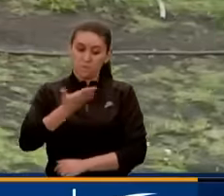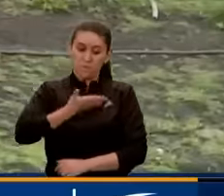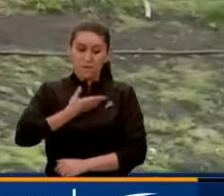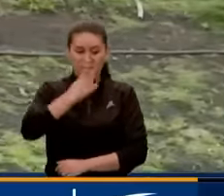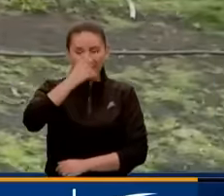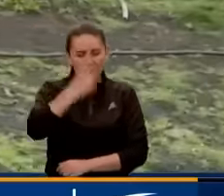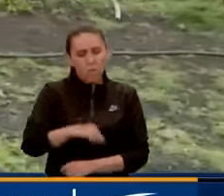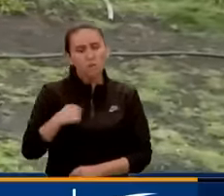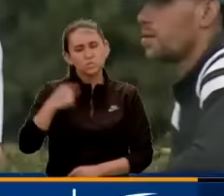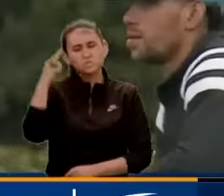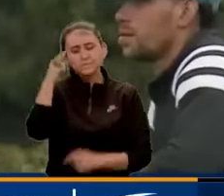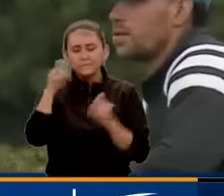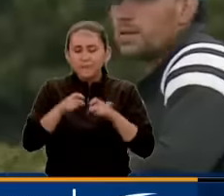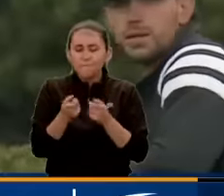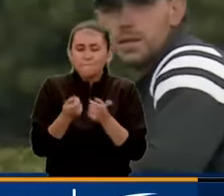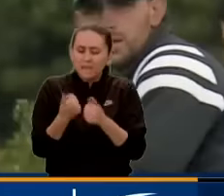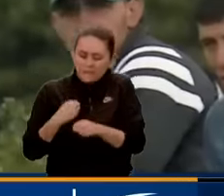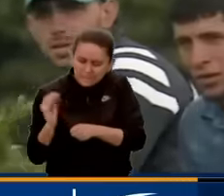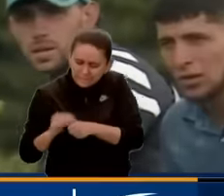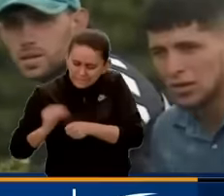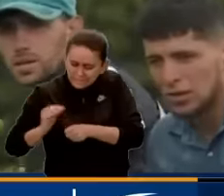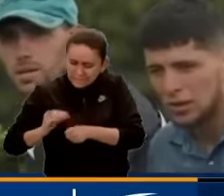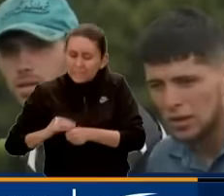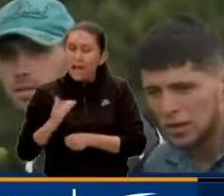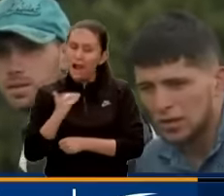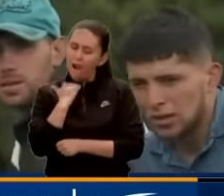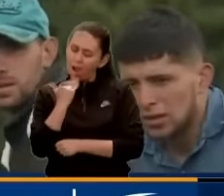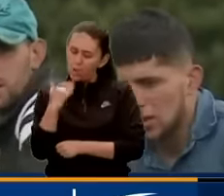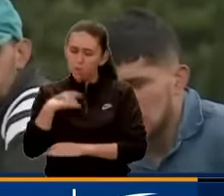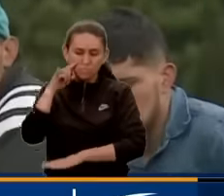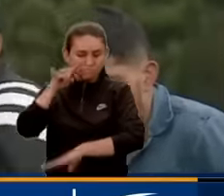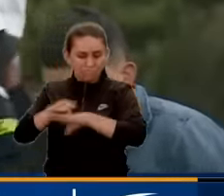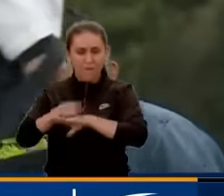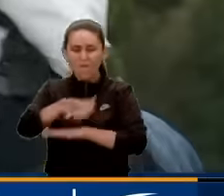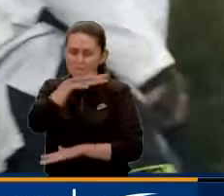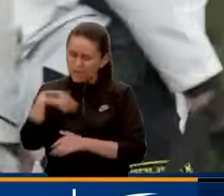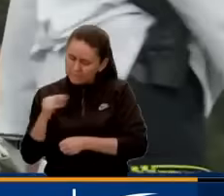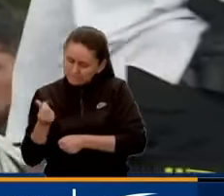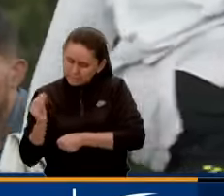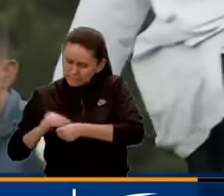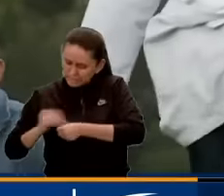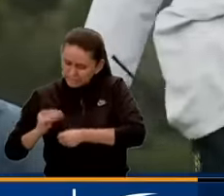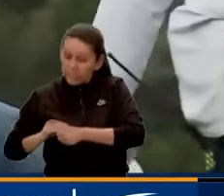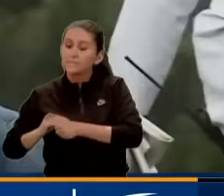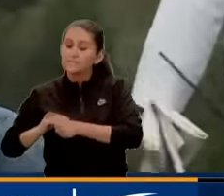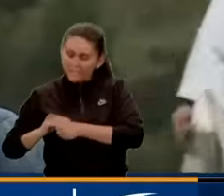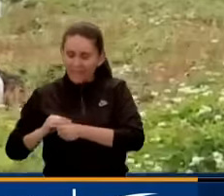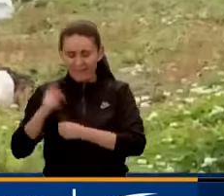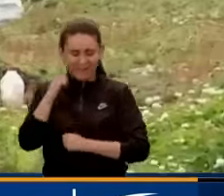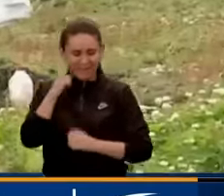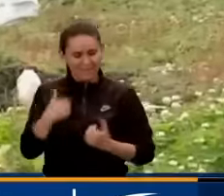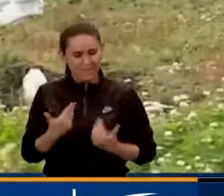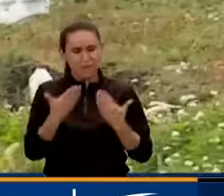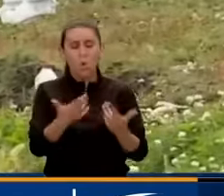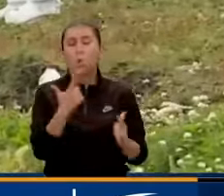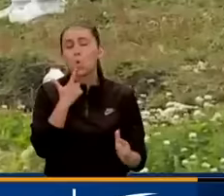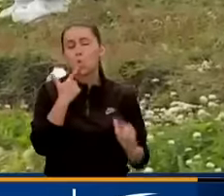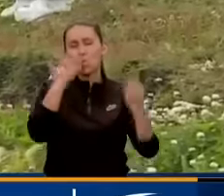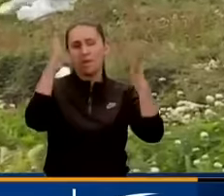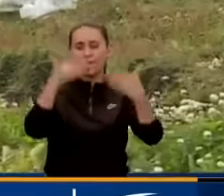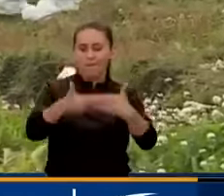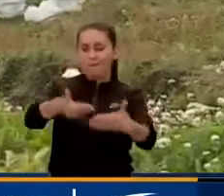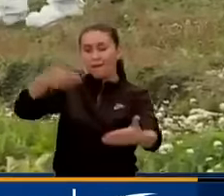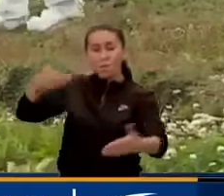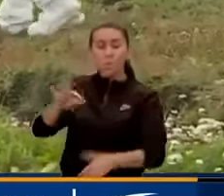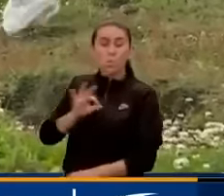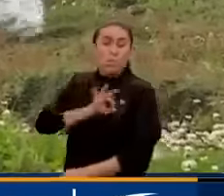era poder reunir un poco de dinero con el trabajo de este lugar para poder celebrarle el cumpleaños, que nunca antes había